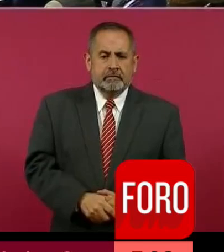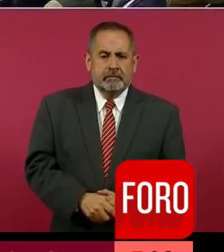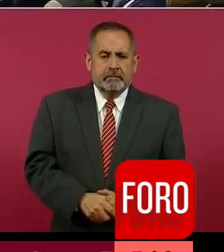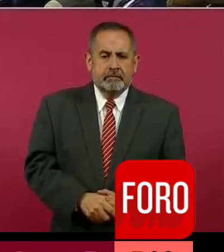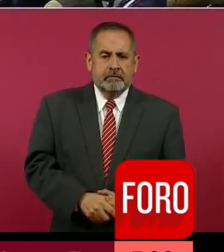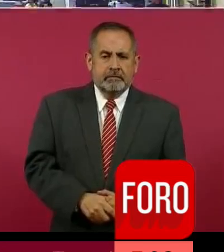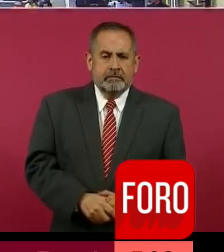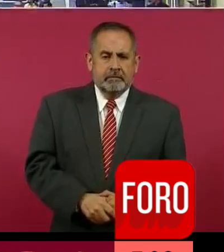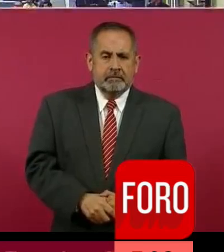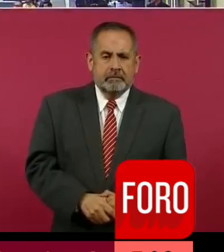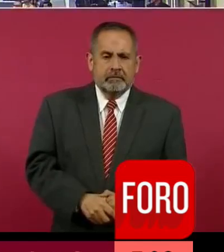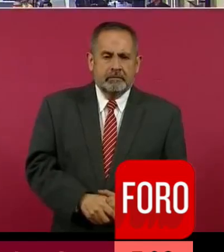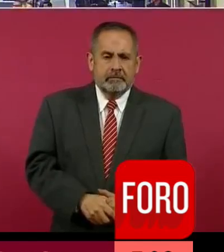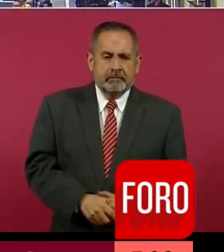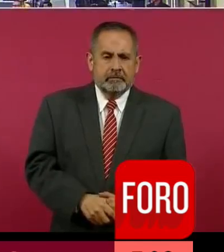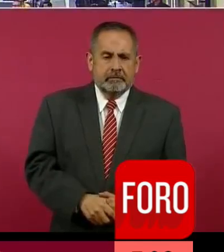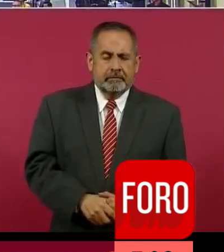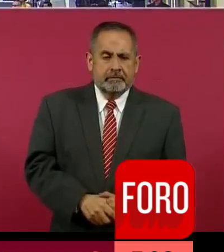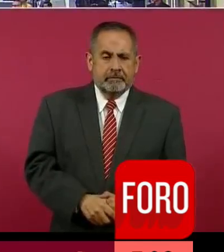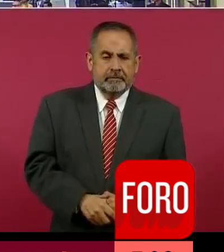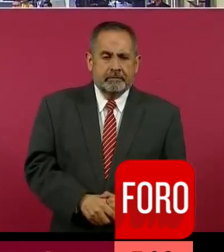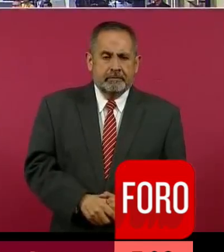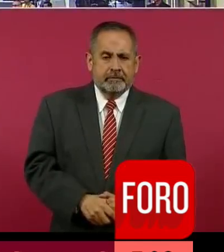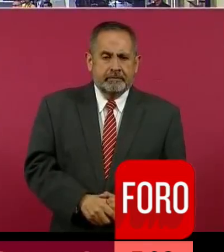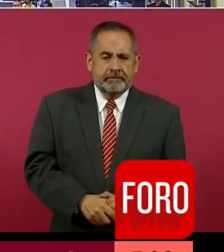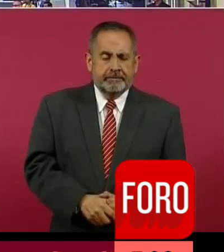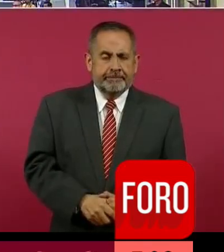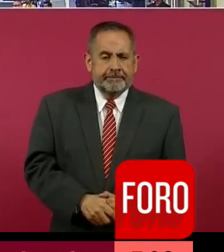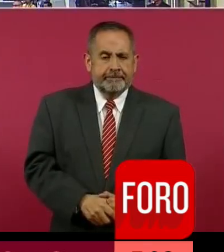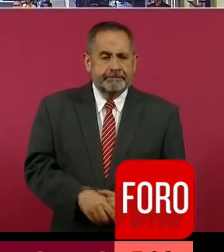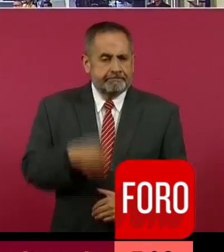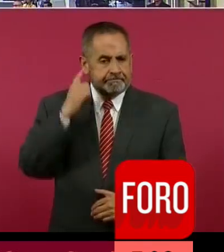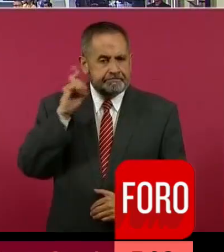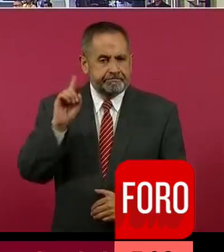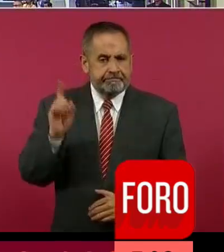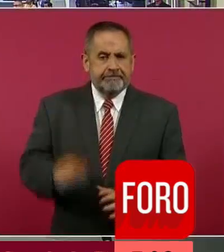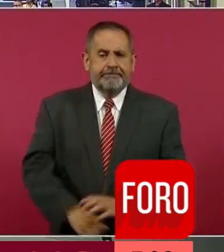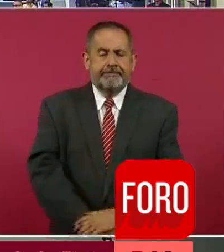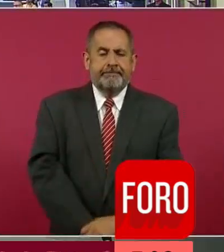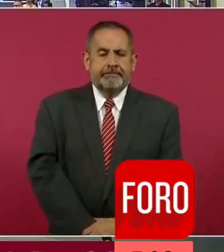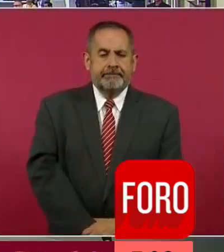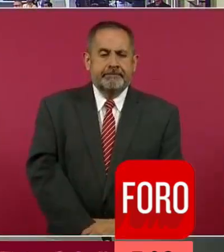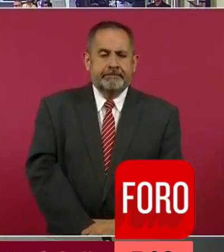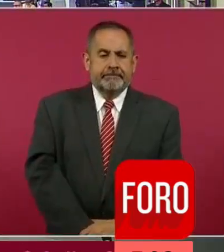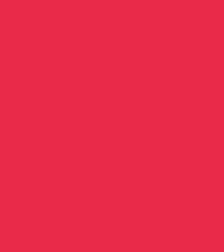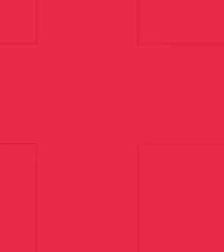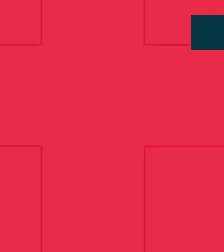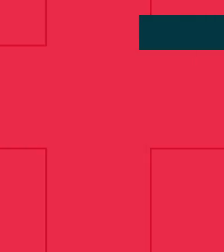título 42? ¿Qué le han encontrado? Bien, bien, bien.